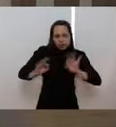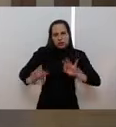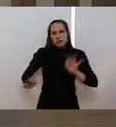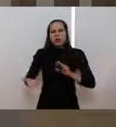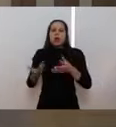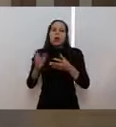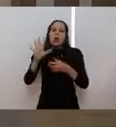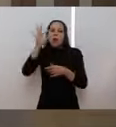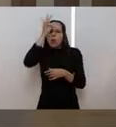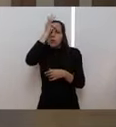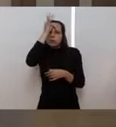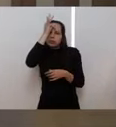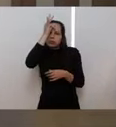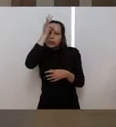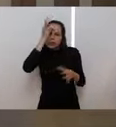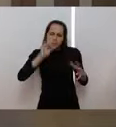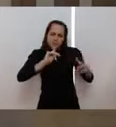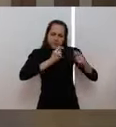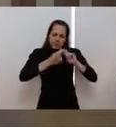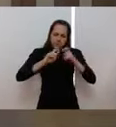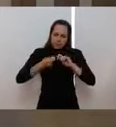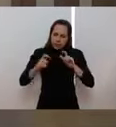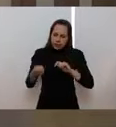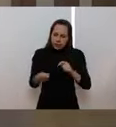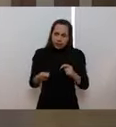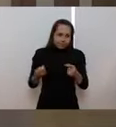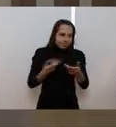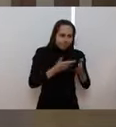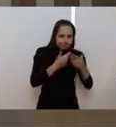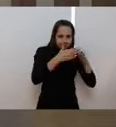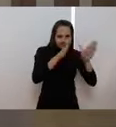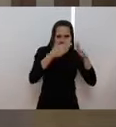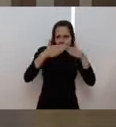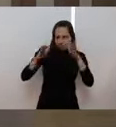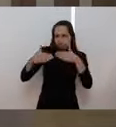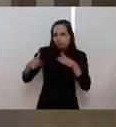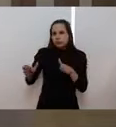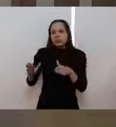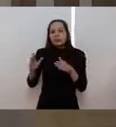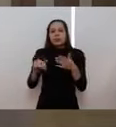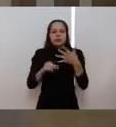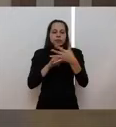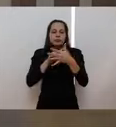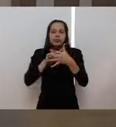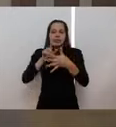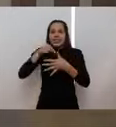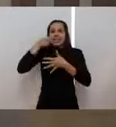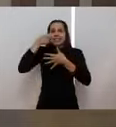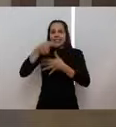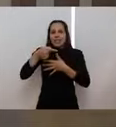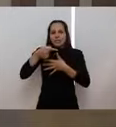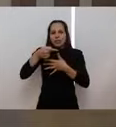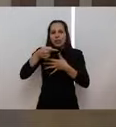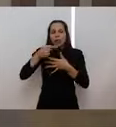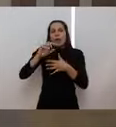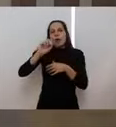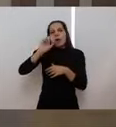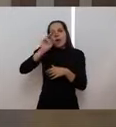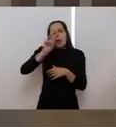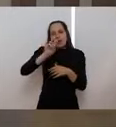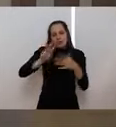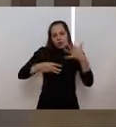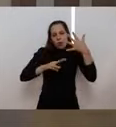y garantizar la cobertura se adecuaron los pisos sexto octavo 11 y 12 para